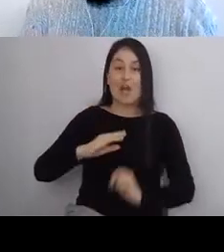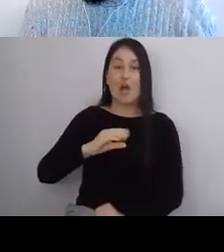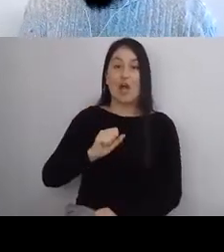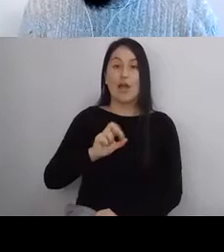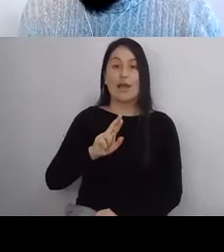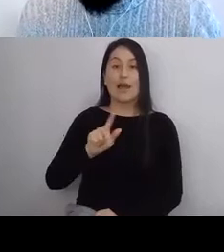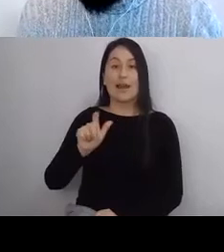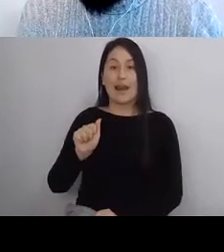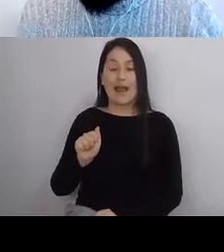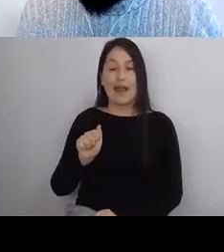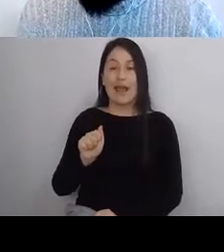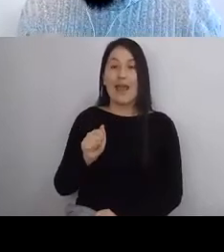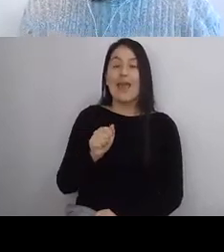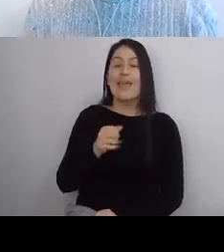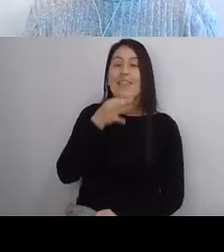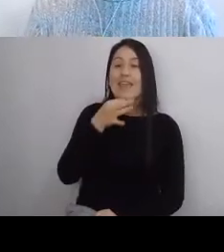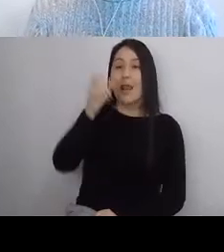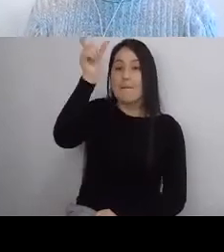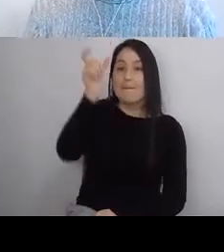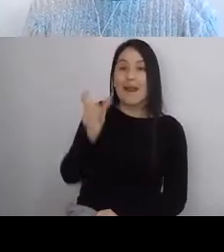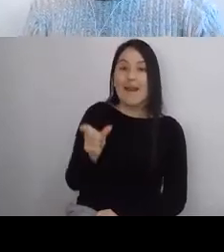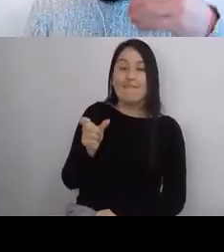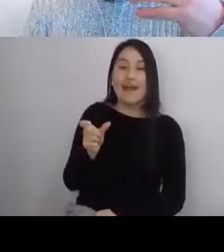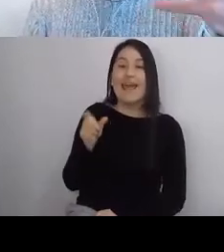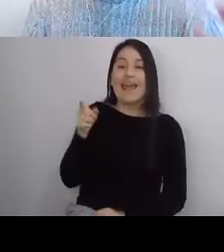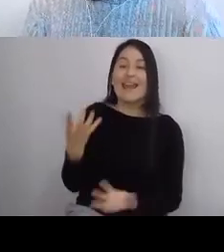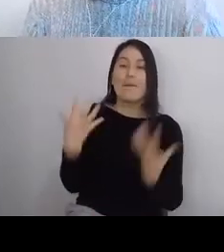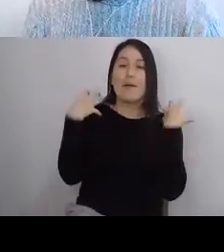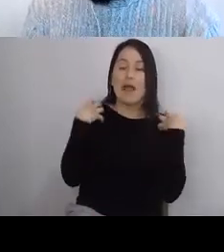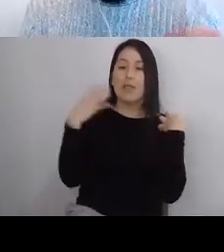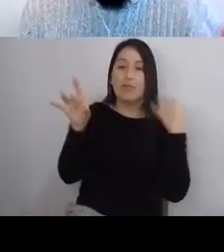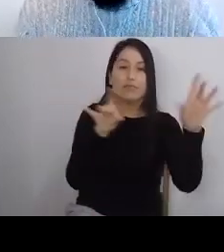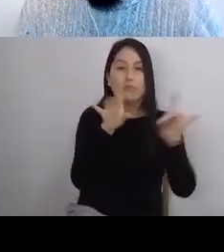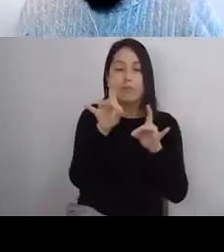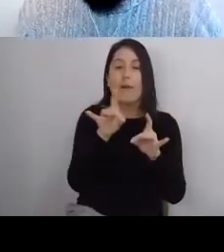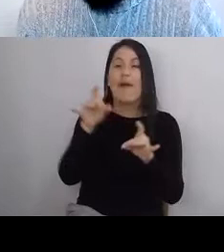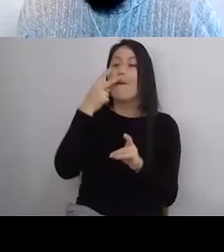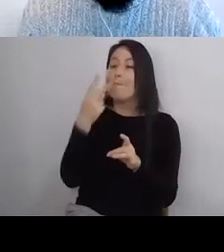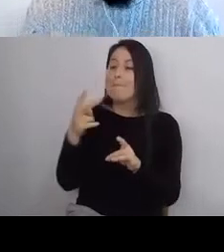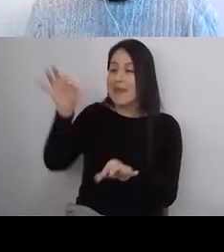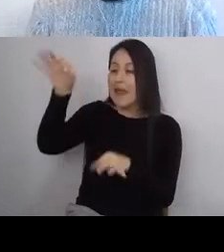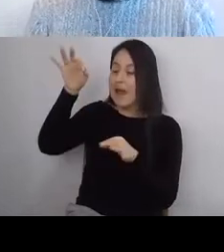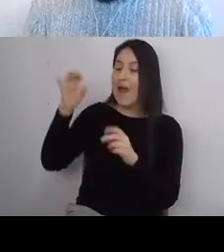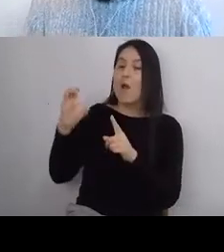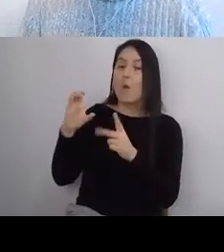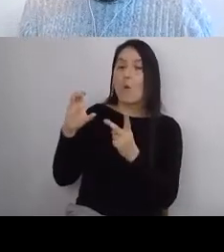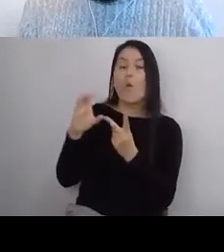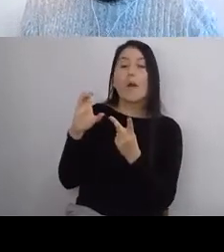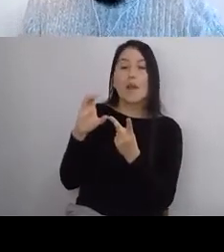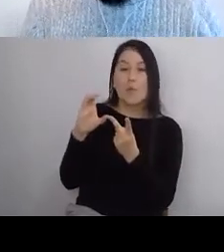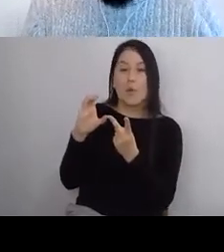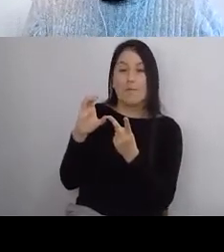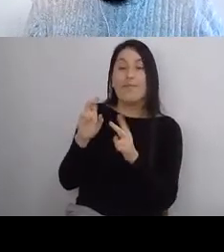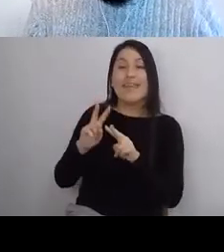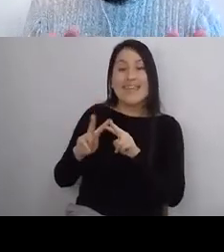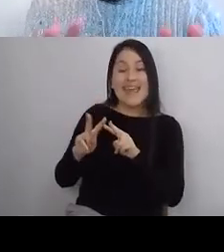del reclutador, ¿no es cierto? De esta persona quien filtra los currículos y hace las entrevistas. El reclutador